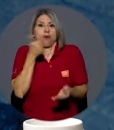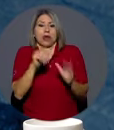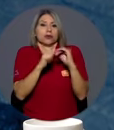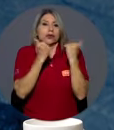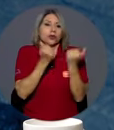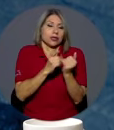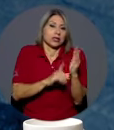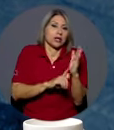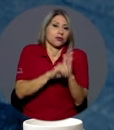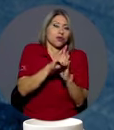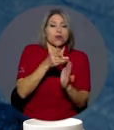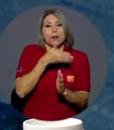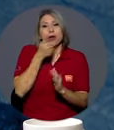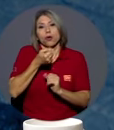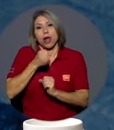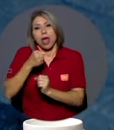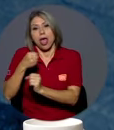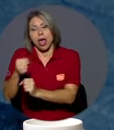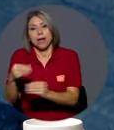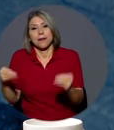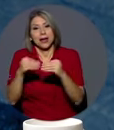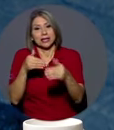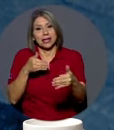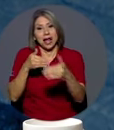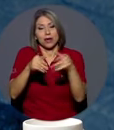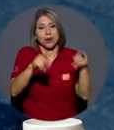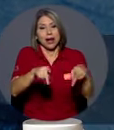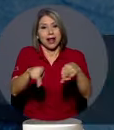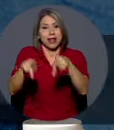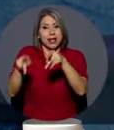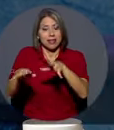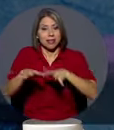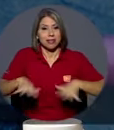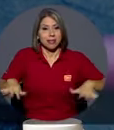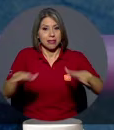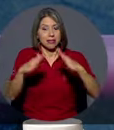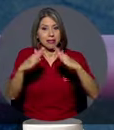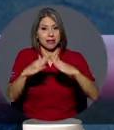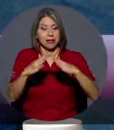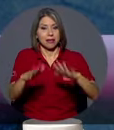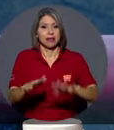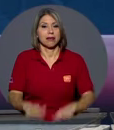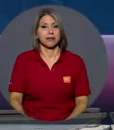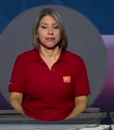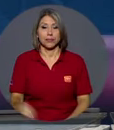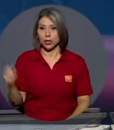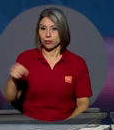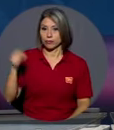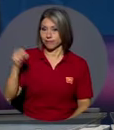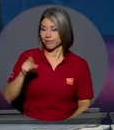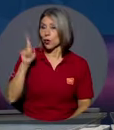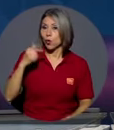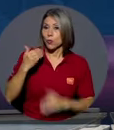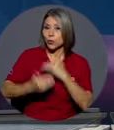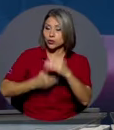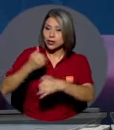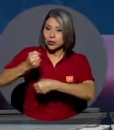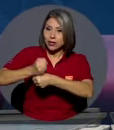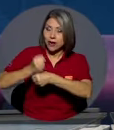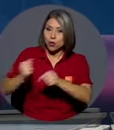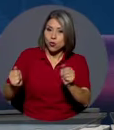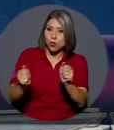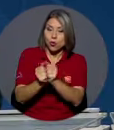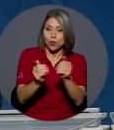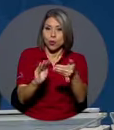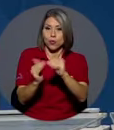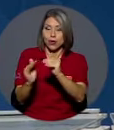desarrollo, los gobiernos locales, que son los que están más cercanos a la gente que vive en determinada zona del país. Claro, efectivamente hay un proceso de trabajo